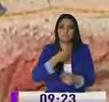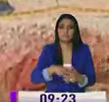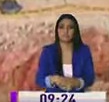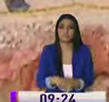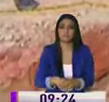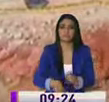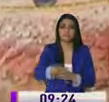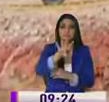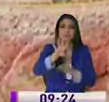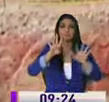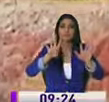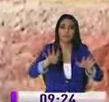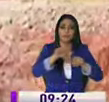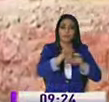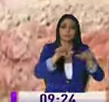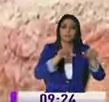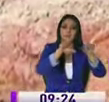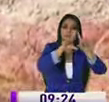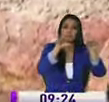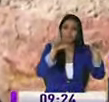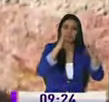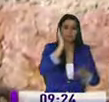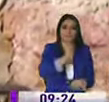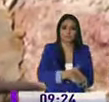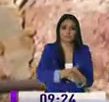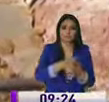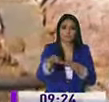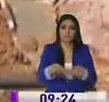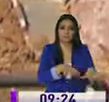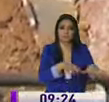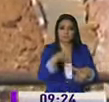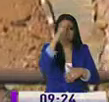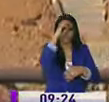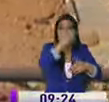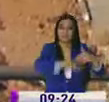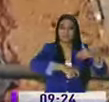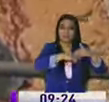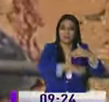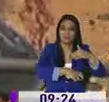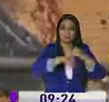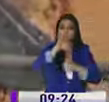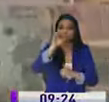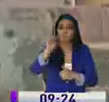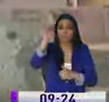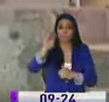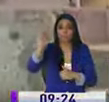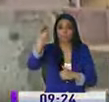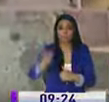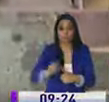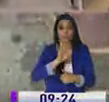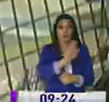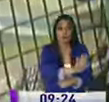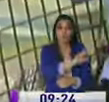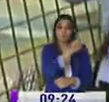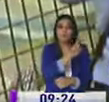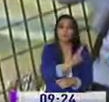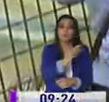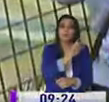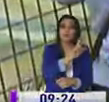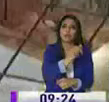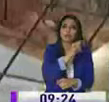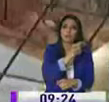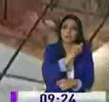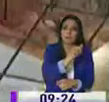49 las concesiones mineras que suspenderán sus actividad se calcula que el 80 por ciento de ellas están en zaruma y el otro